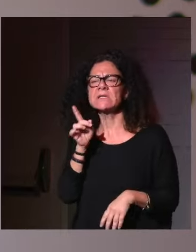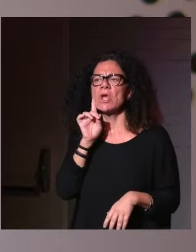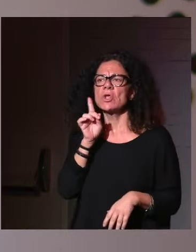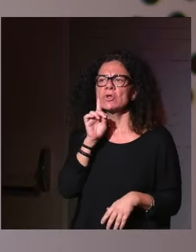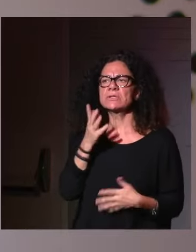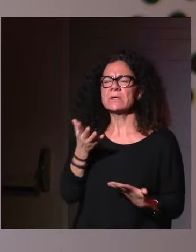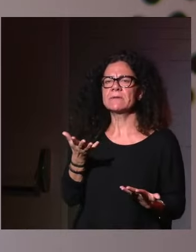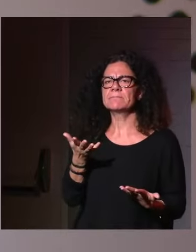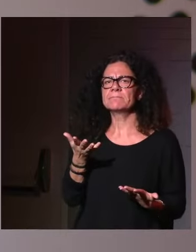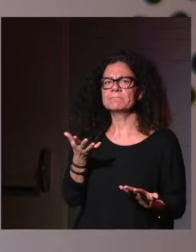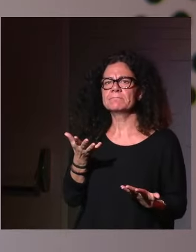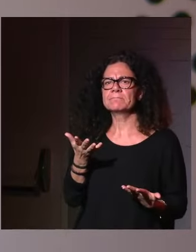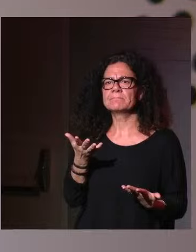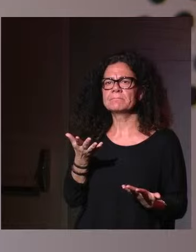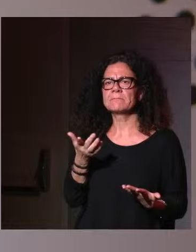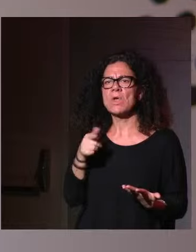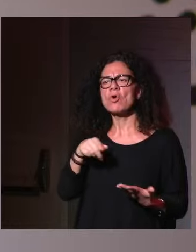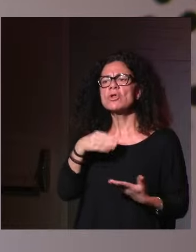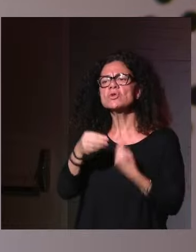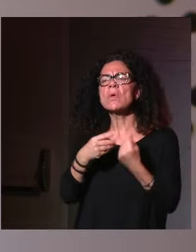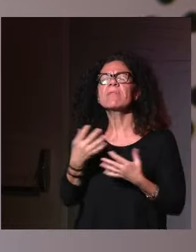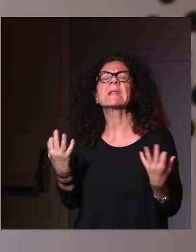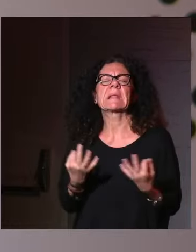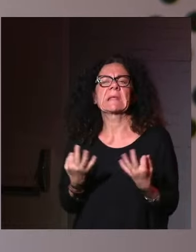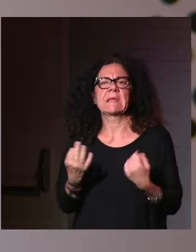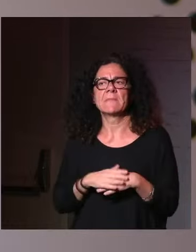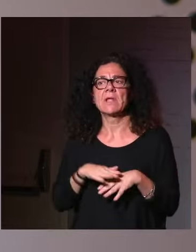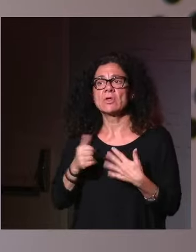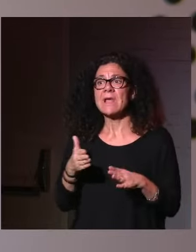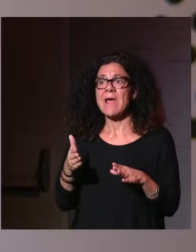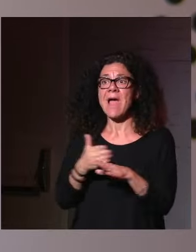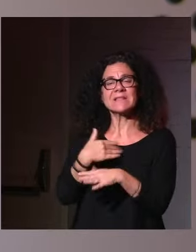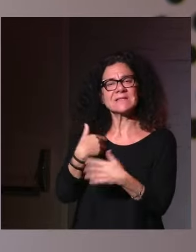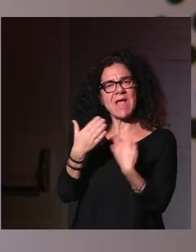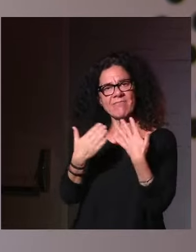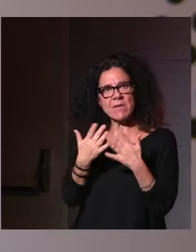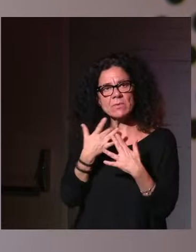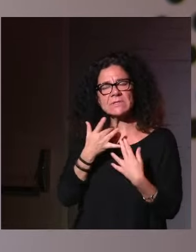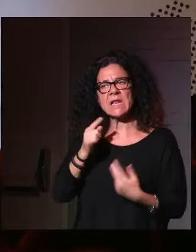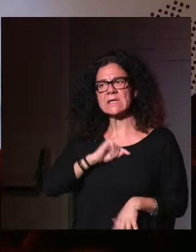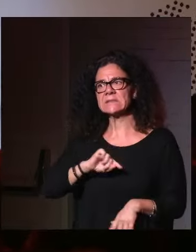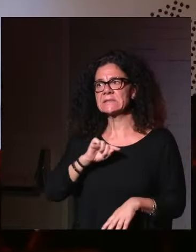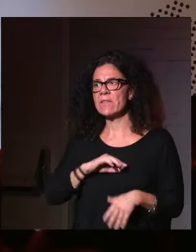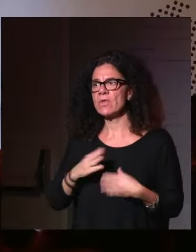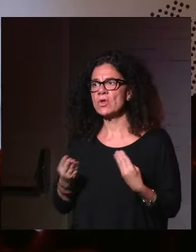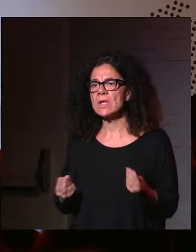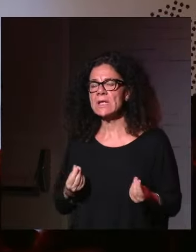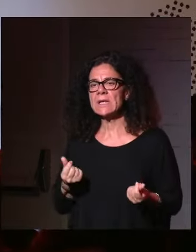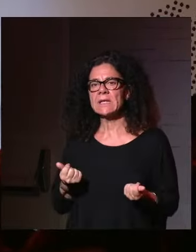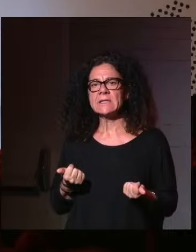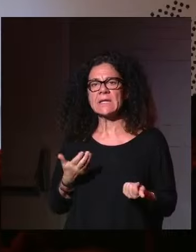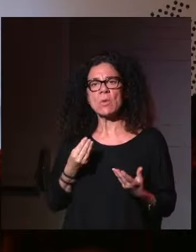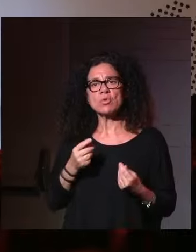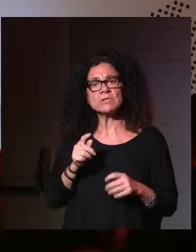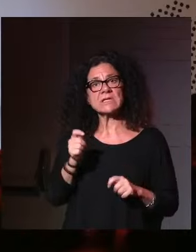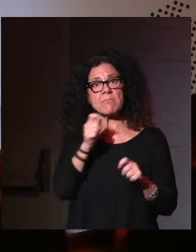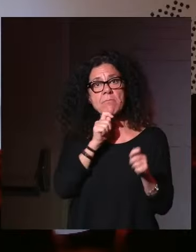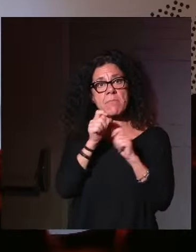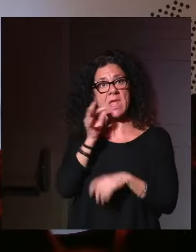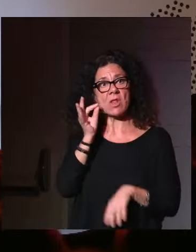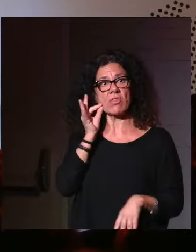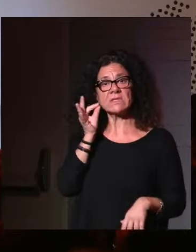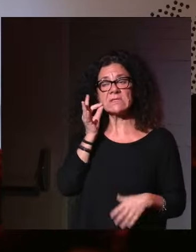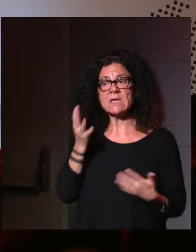e Qué hacer con esto entonces estábamos hablando antes de eso de la sensación de de muchas periodistas de